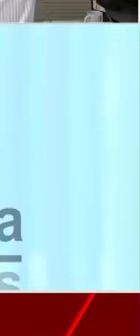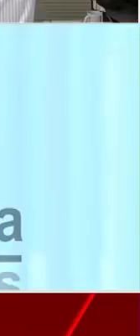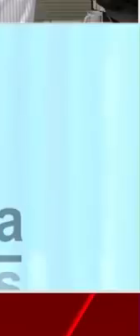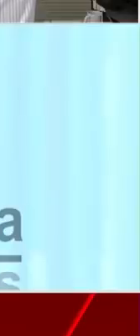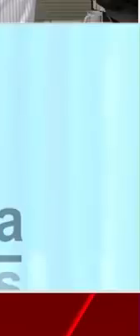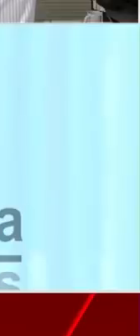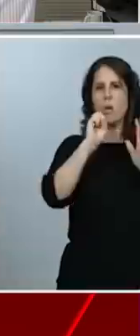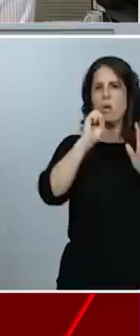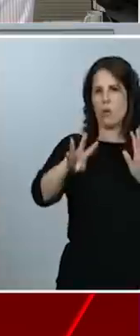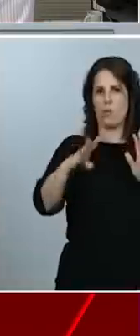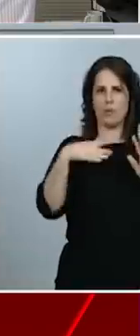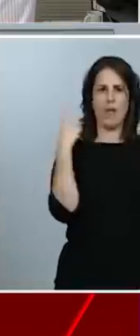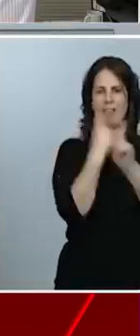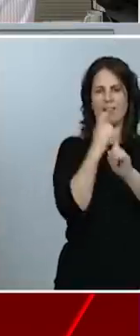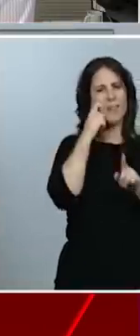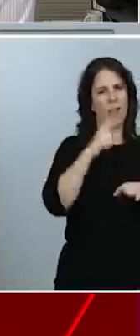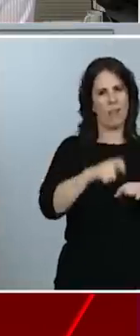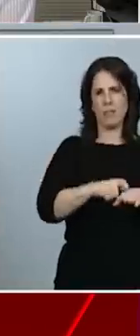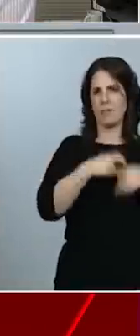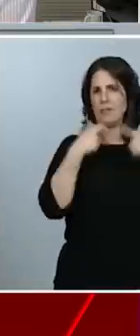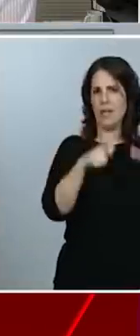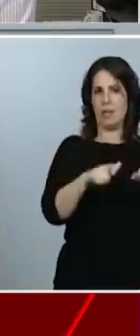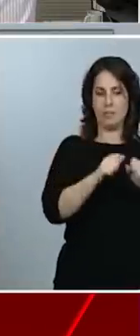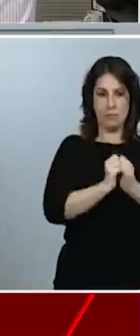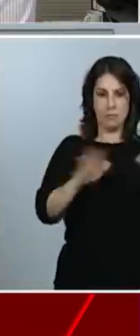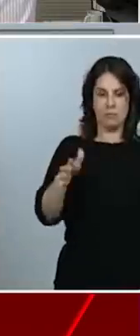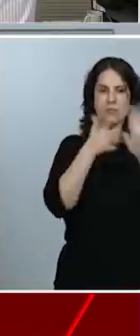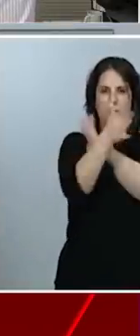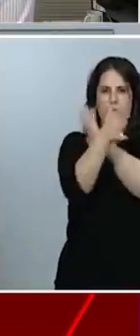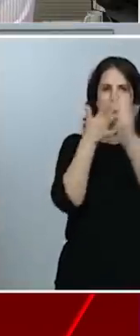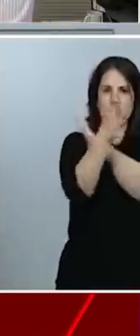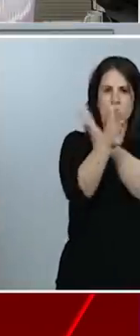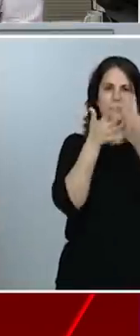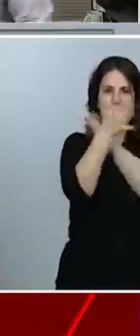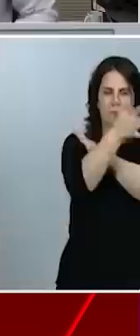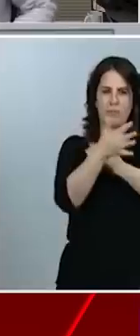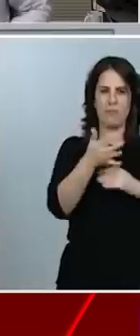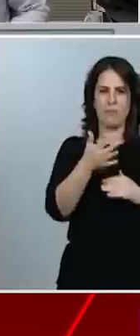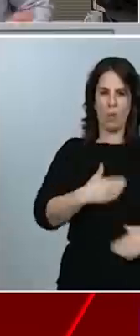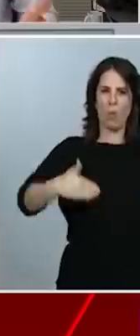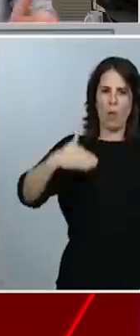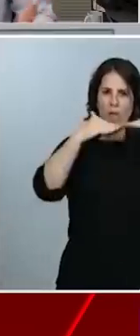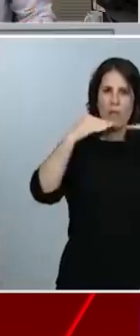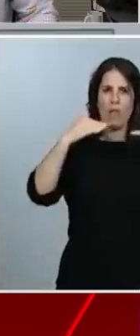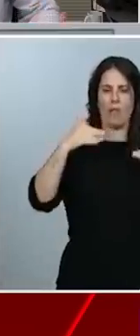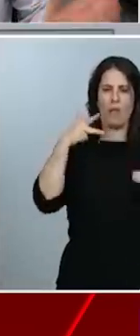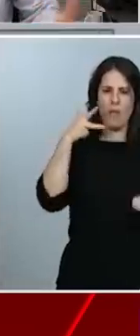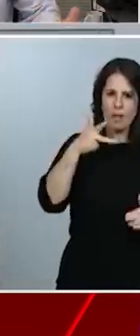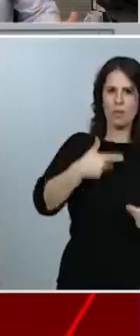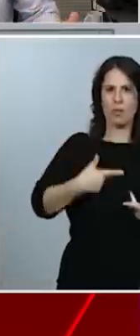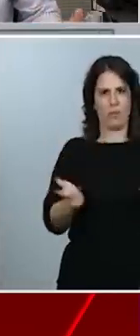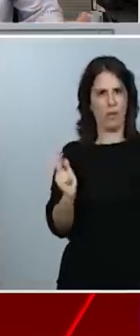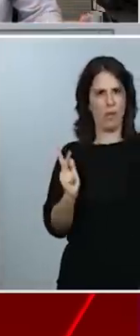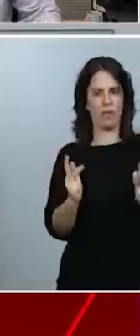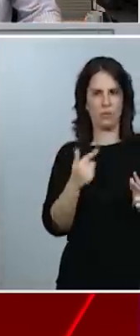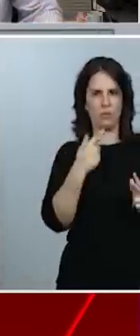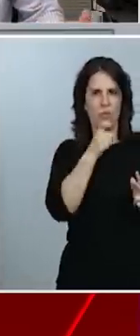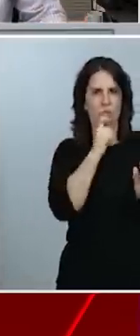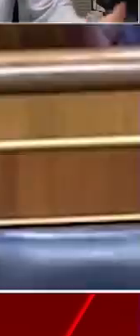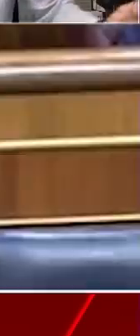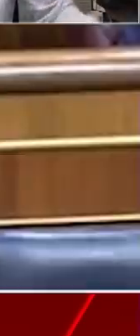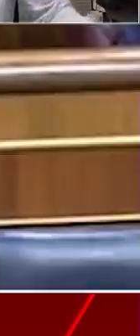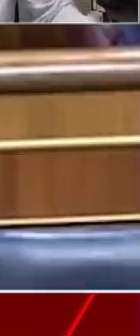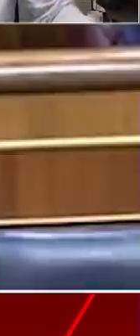respeta las instituciones. Los estados necesitan de instituciones fuertes. Esas instituciones fuertes evitan que determinados partidos cometan